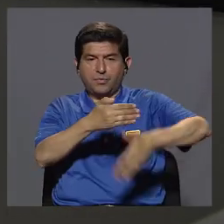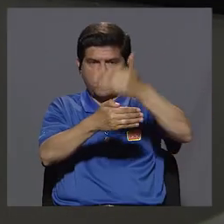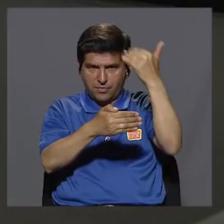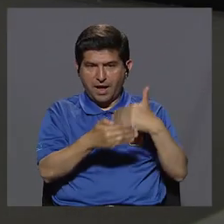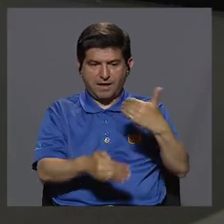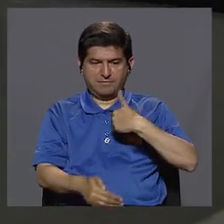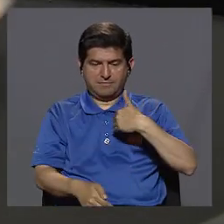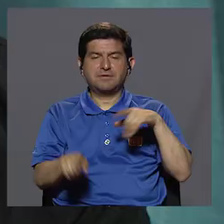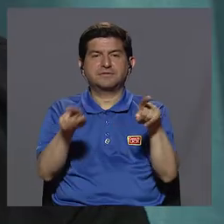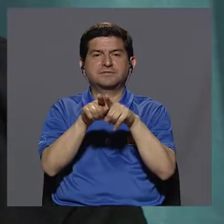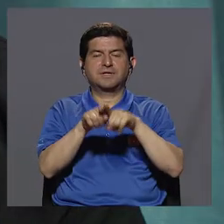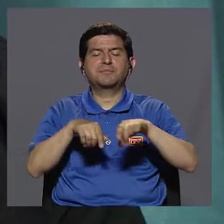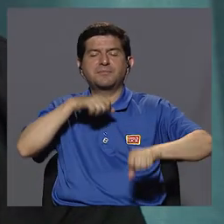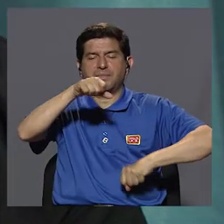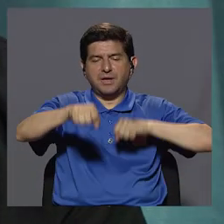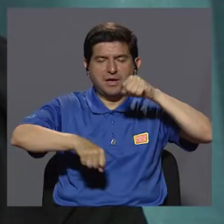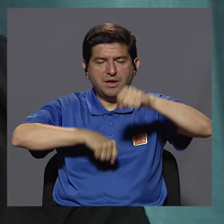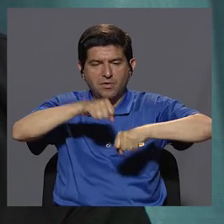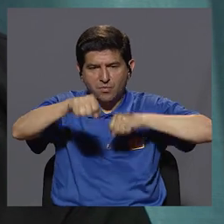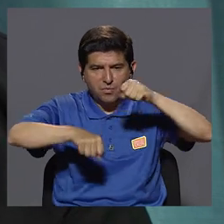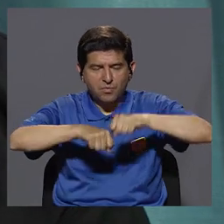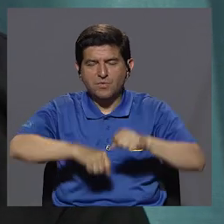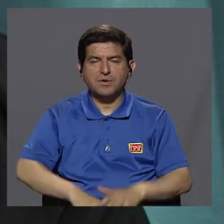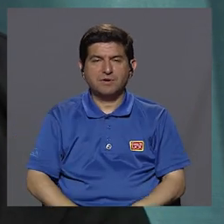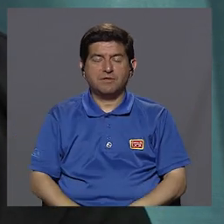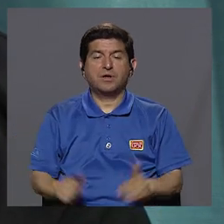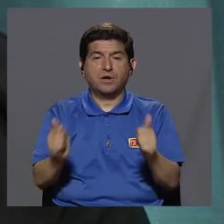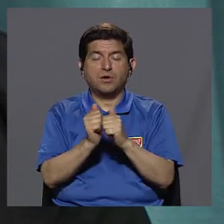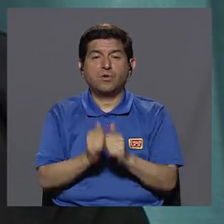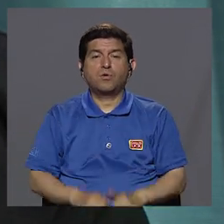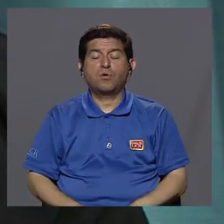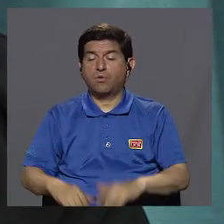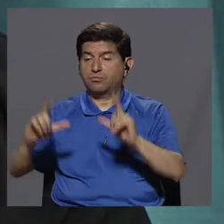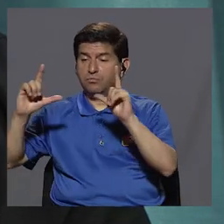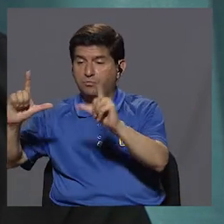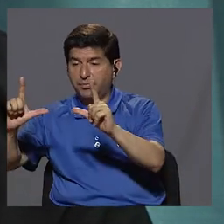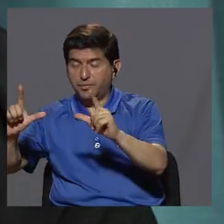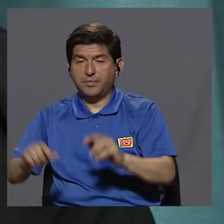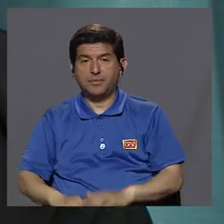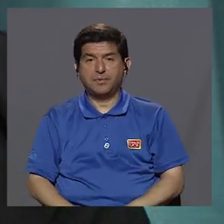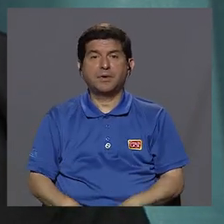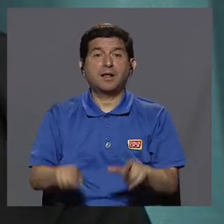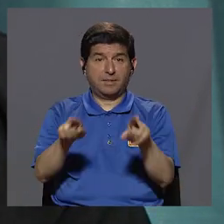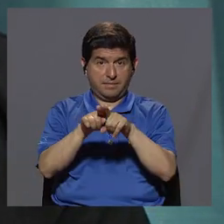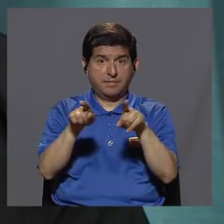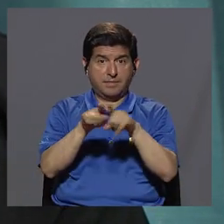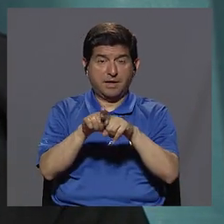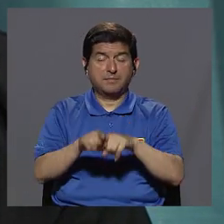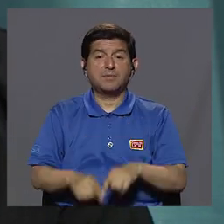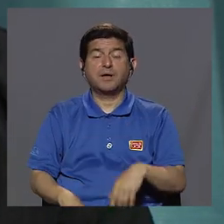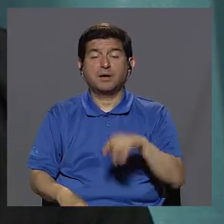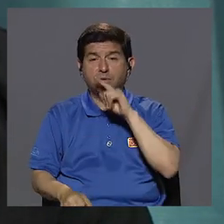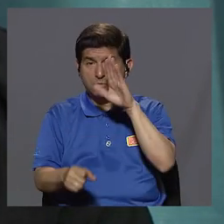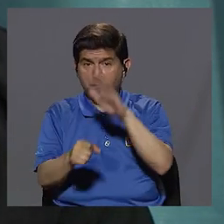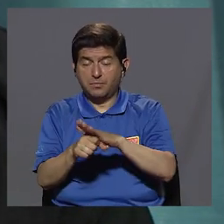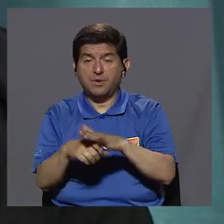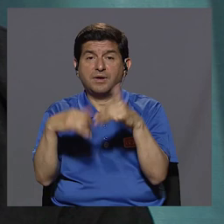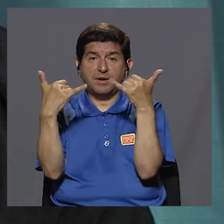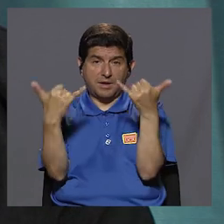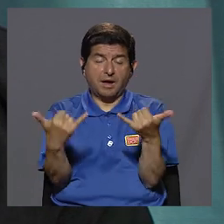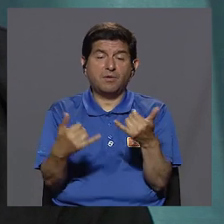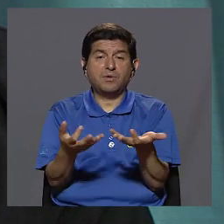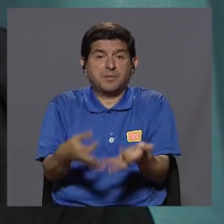teníamos también una bicicleta estacionaria con el monitor correspondiente y todo lo demás también para para hacerlo ahora